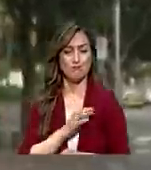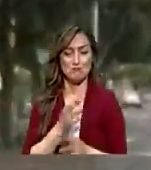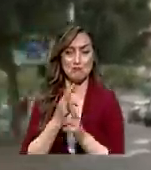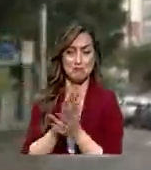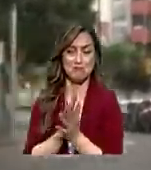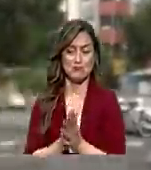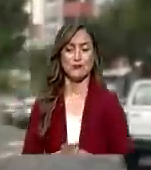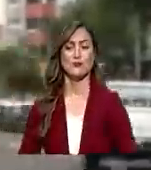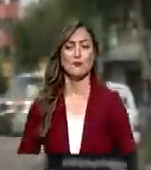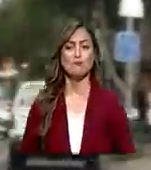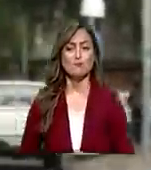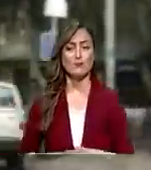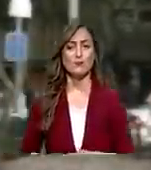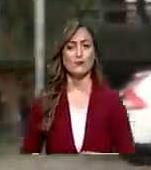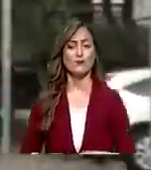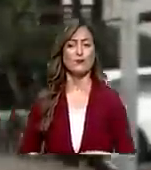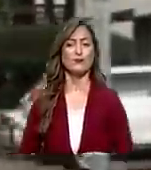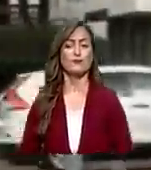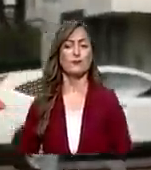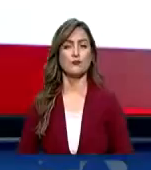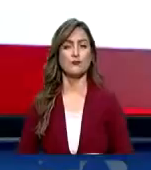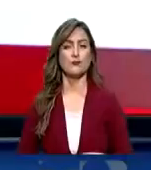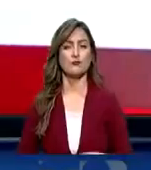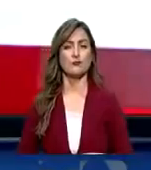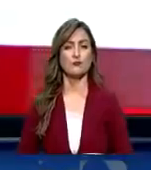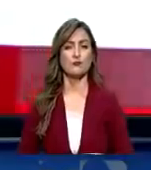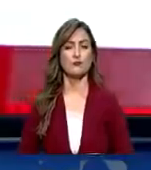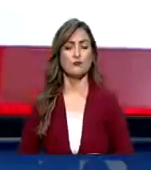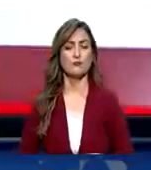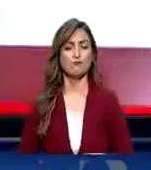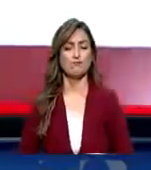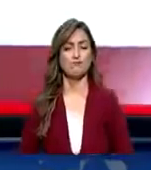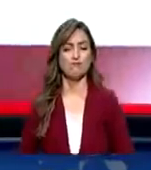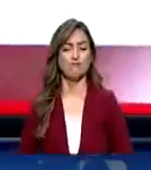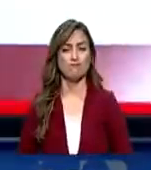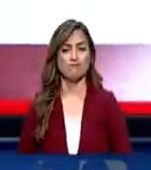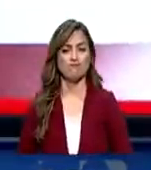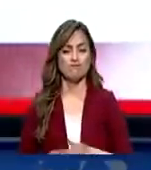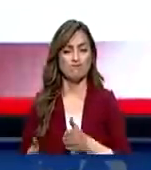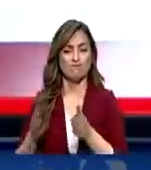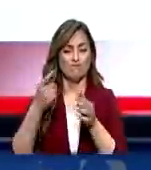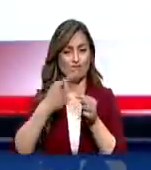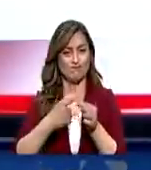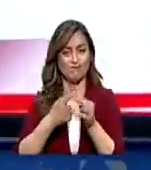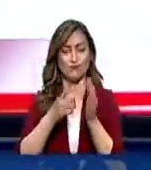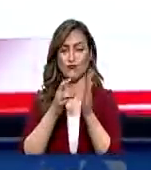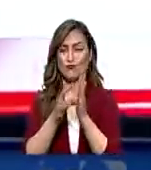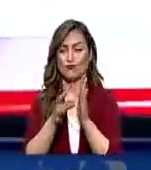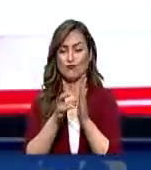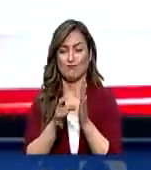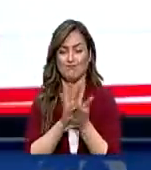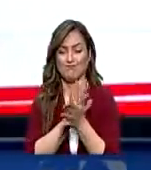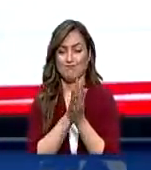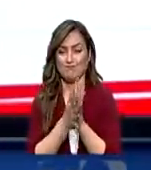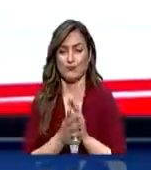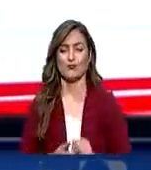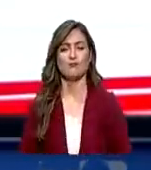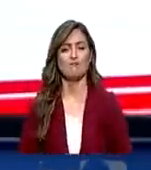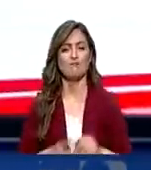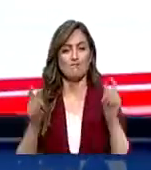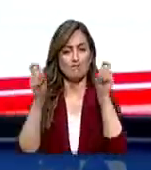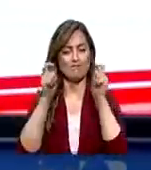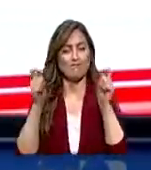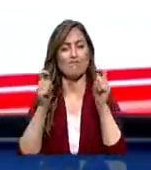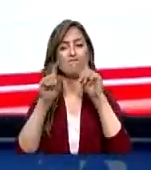respuesta. Fernanda Ceballos, 24 horas. Quito sin plastiquito es el nombre de la campaña que promueve la empresa de gestión integral